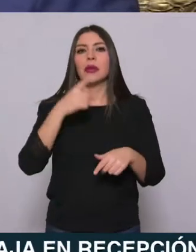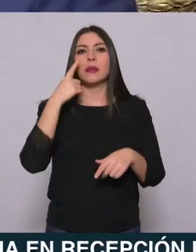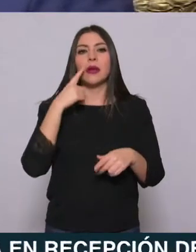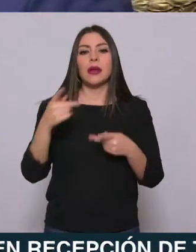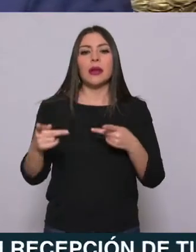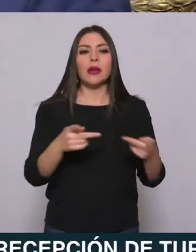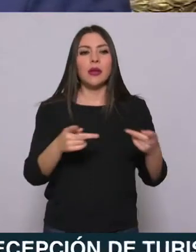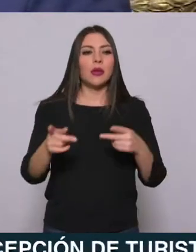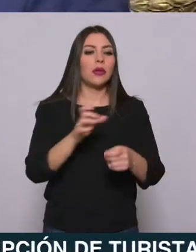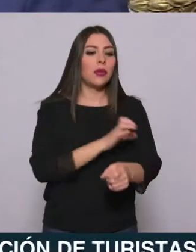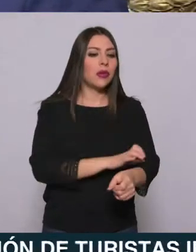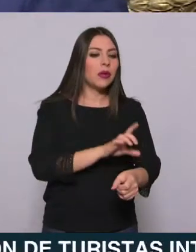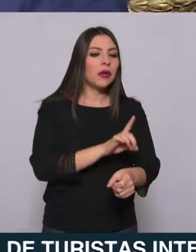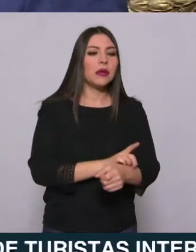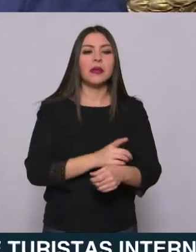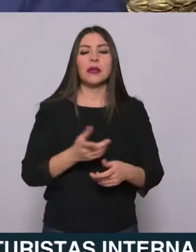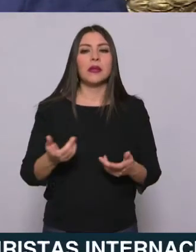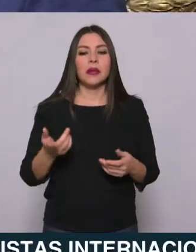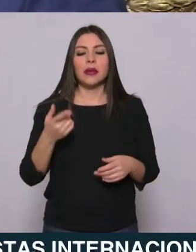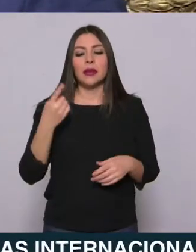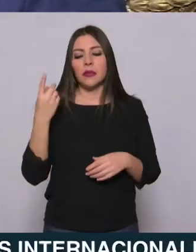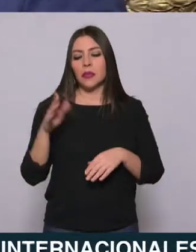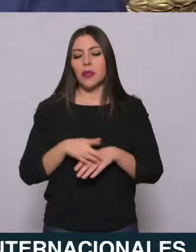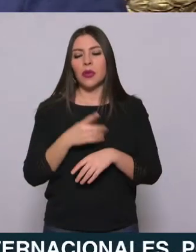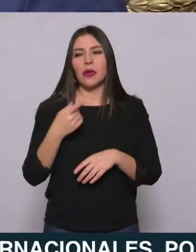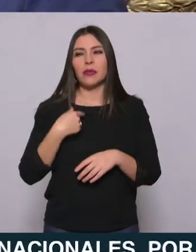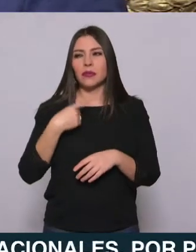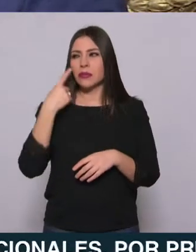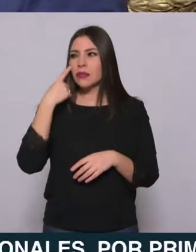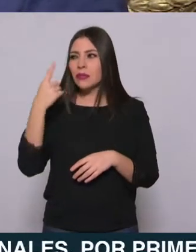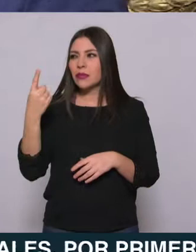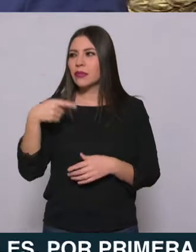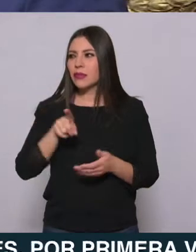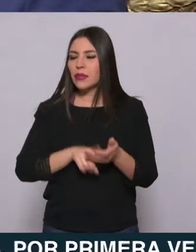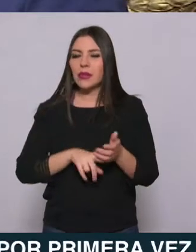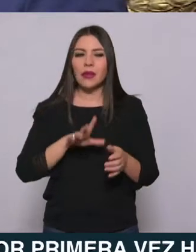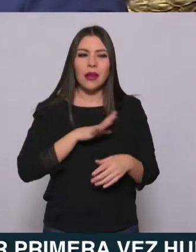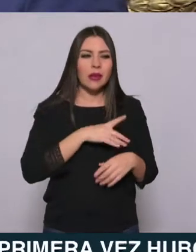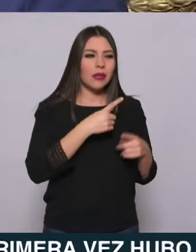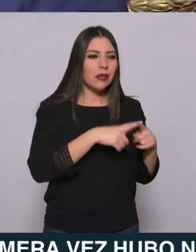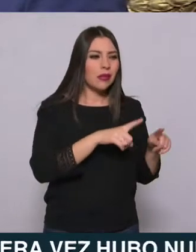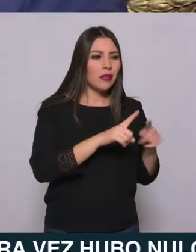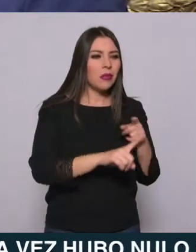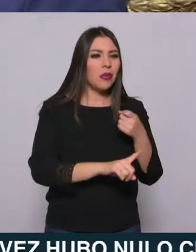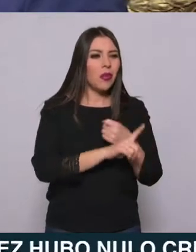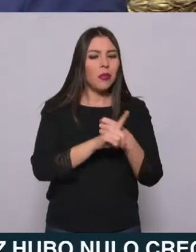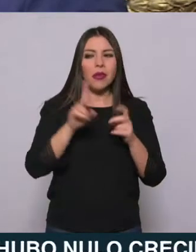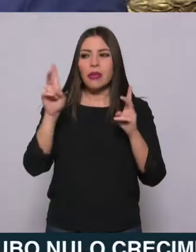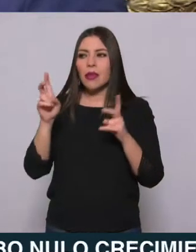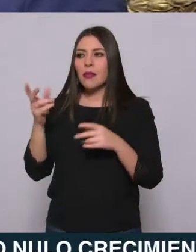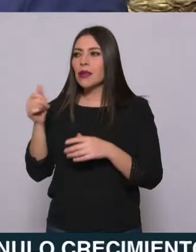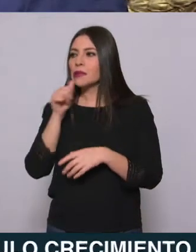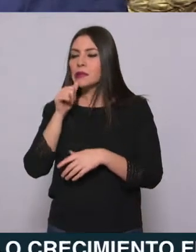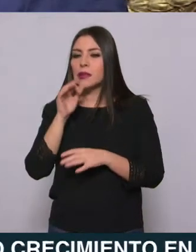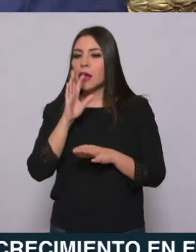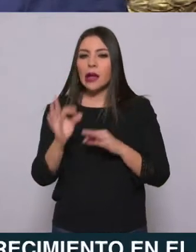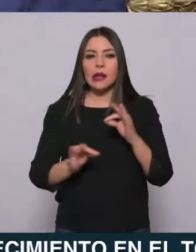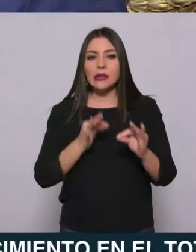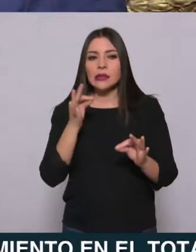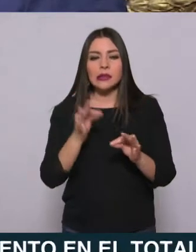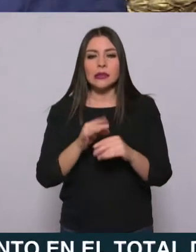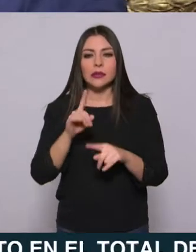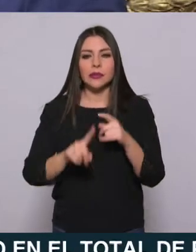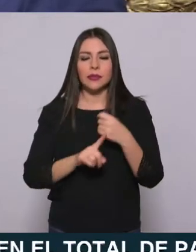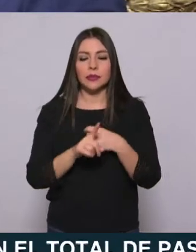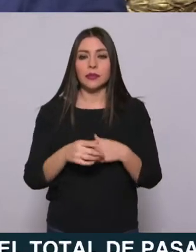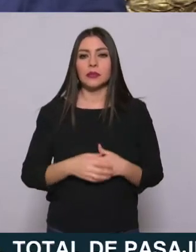coordinando, pues todavía es que veía una serie de temas y problemas que no estaban resueltos. ¿Cómo cuáles, diputado? Pues